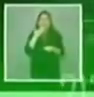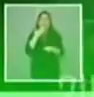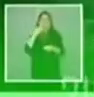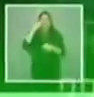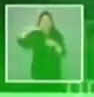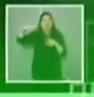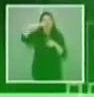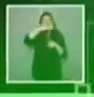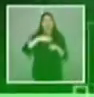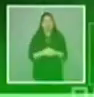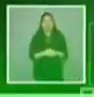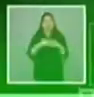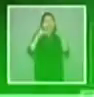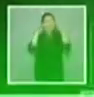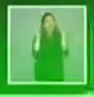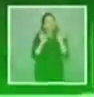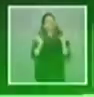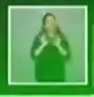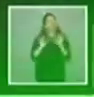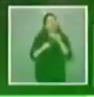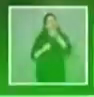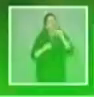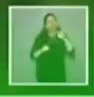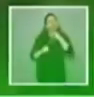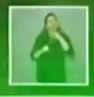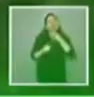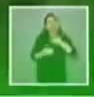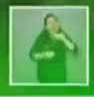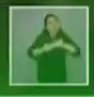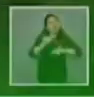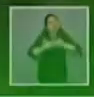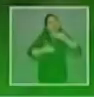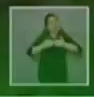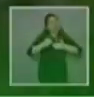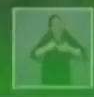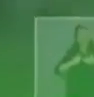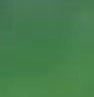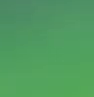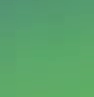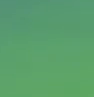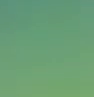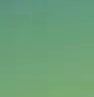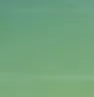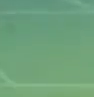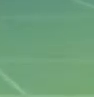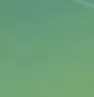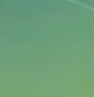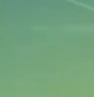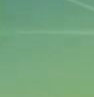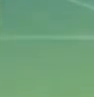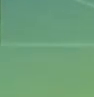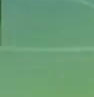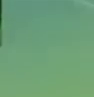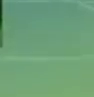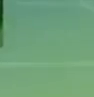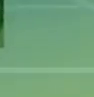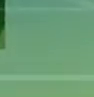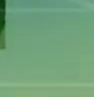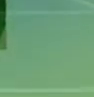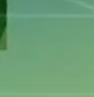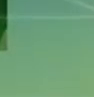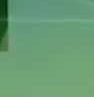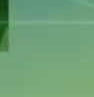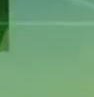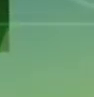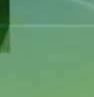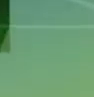0.96% de los residuos. Somos el país que menos recicla en la OCDE. Y básicamente la tesis que planteé fue que reciclaban muy poco porque a